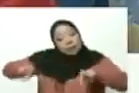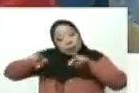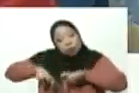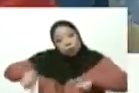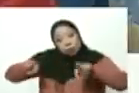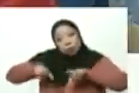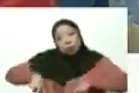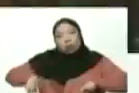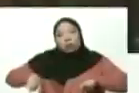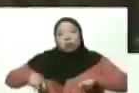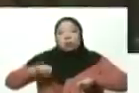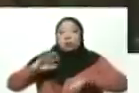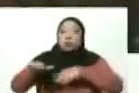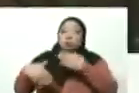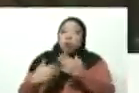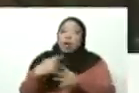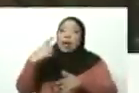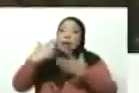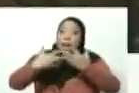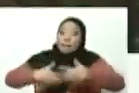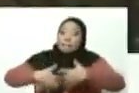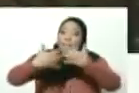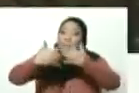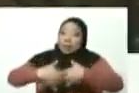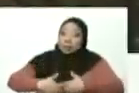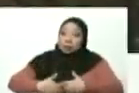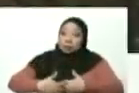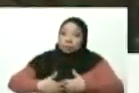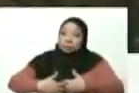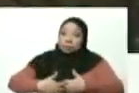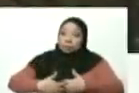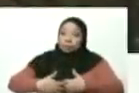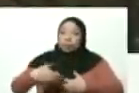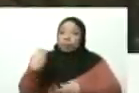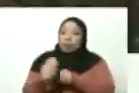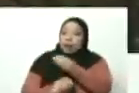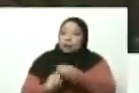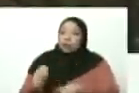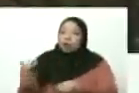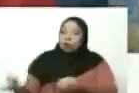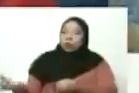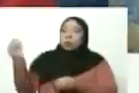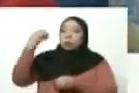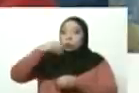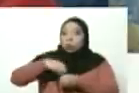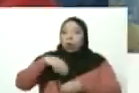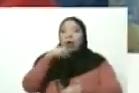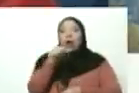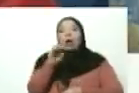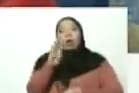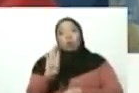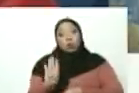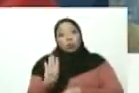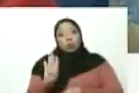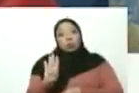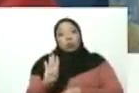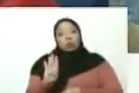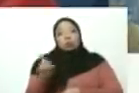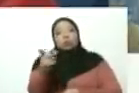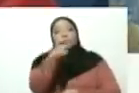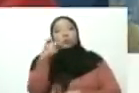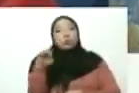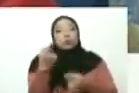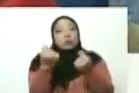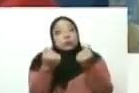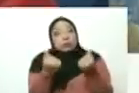de capitales a través de empresas que hacían parte del consorcio haba efectuaron captación de